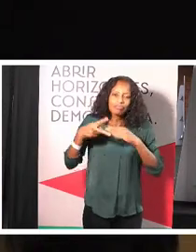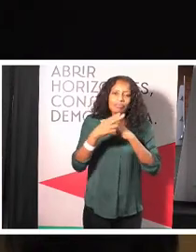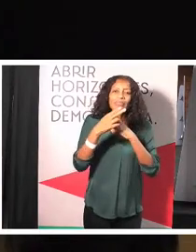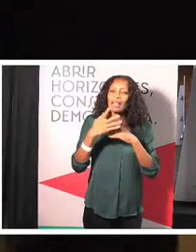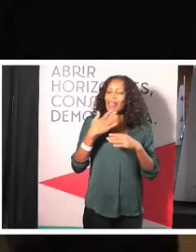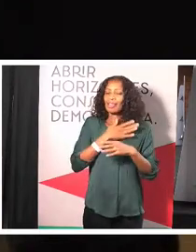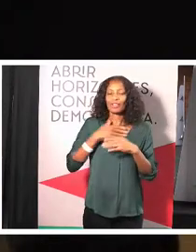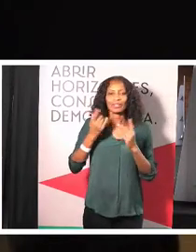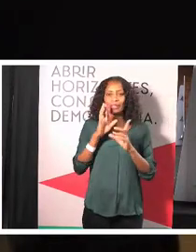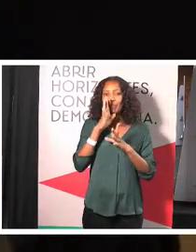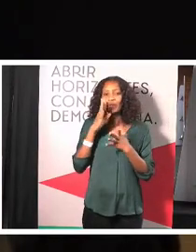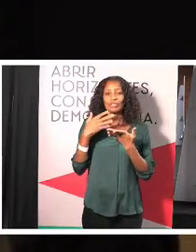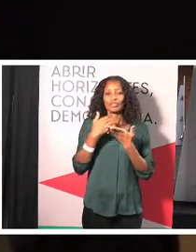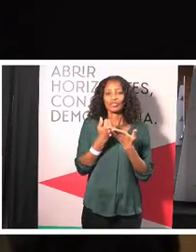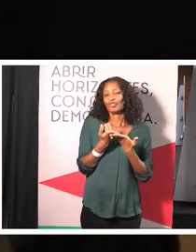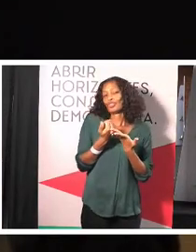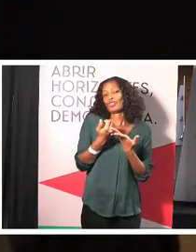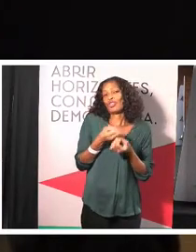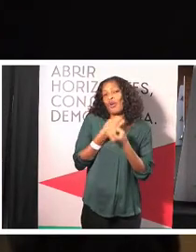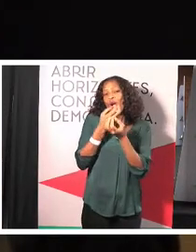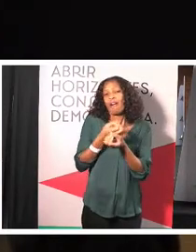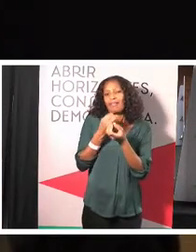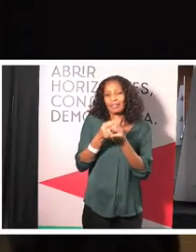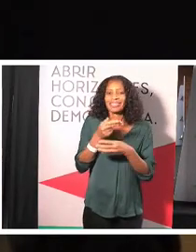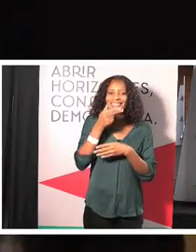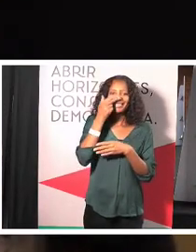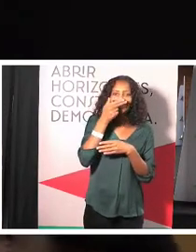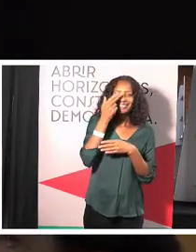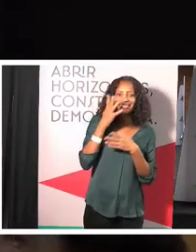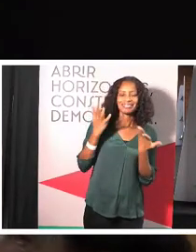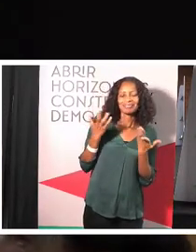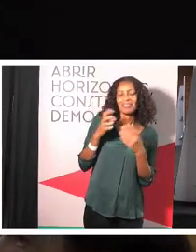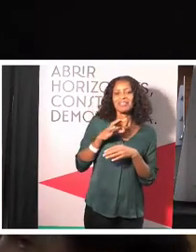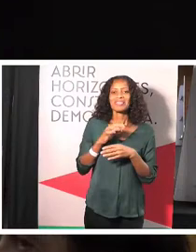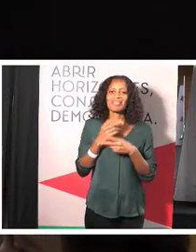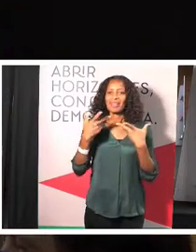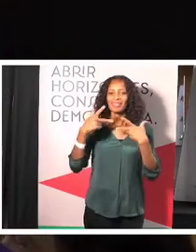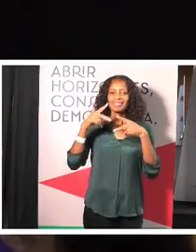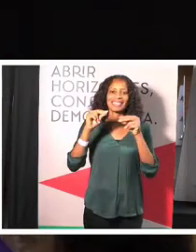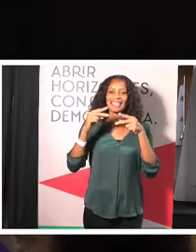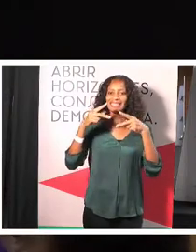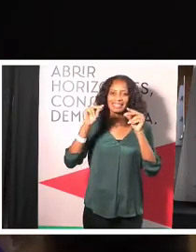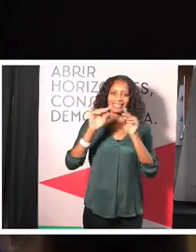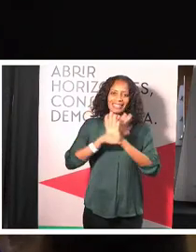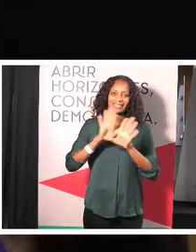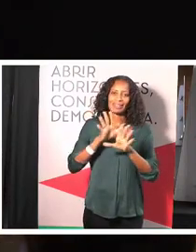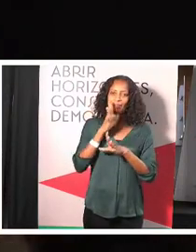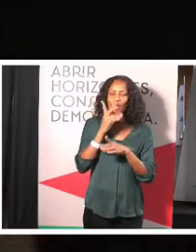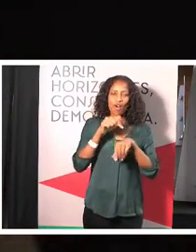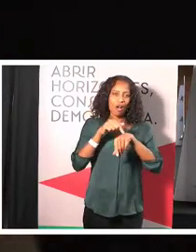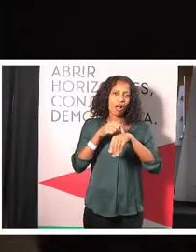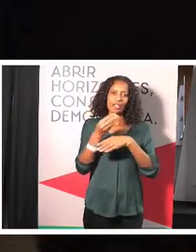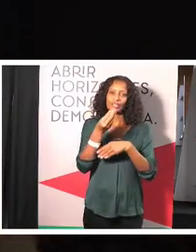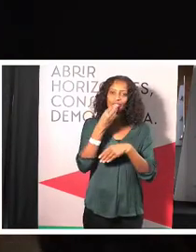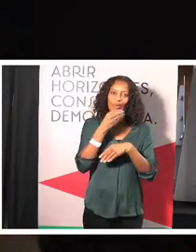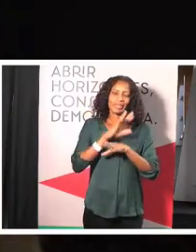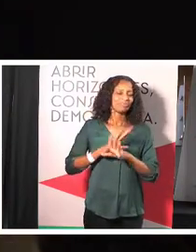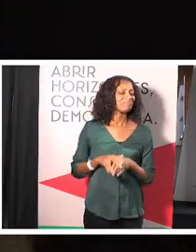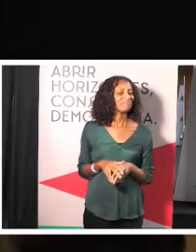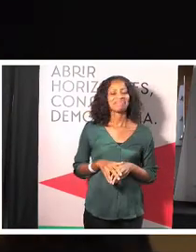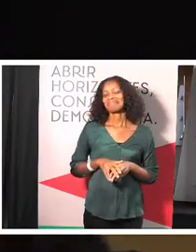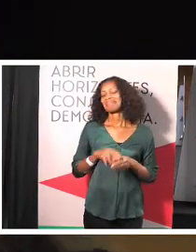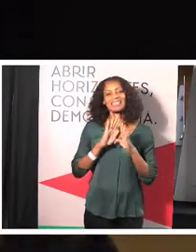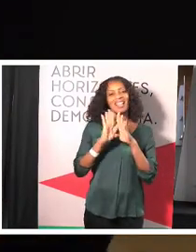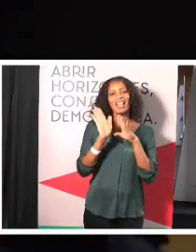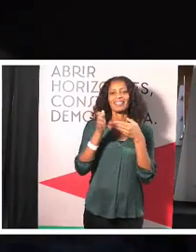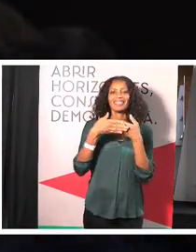e interesante. ¿Hay que cerrar? ¿Puedo? Sí. Vale, pues nada, hay que cerrar. Yo quería abrir